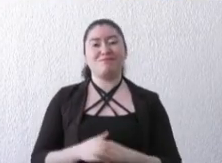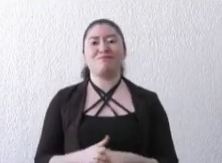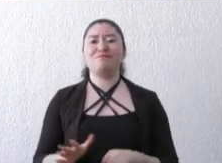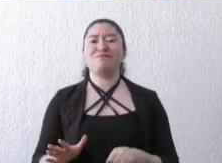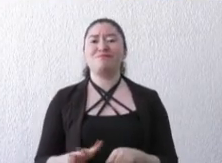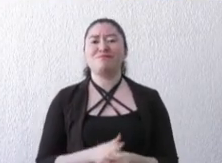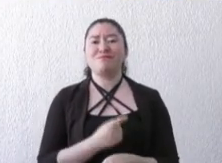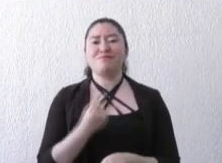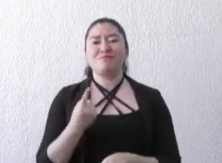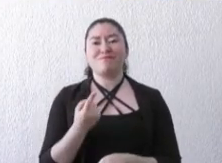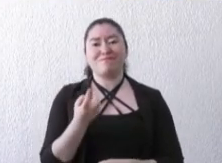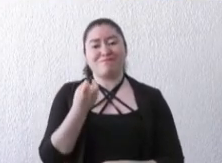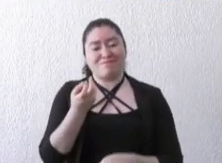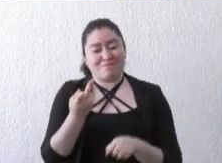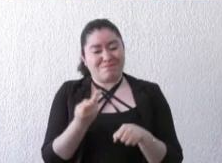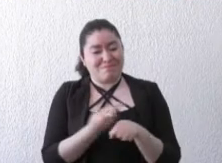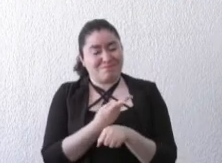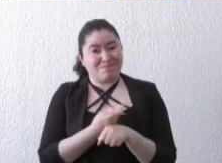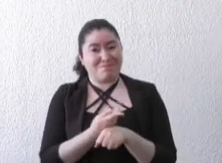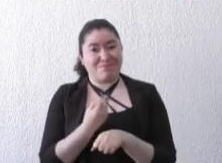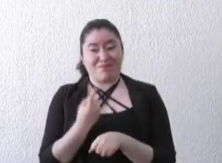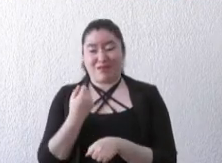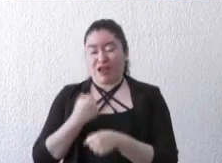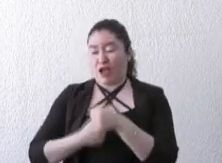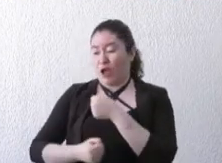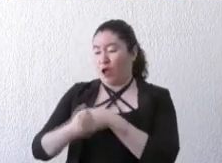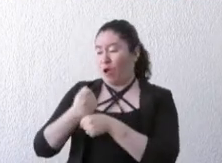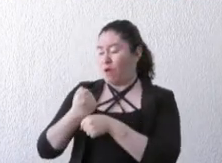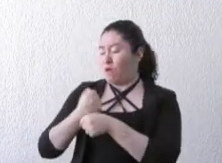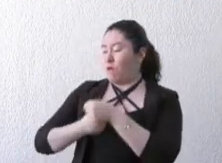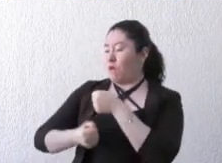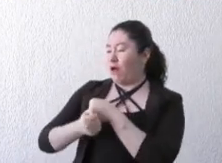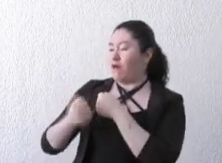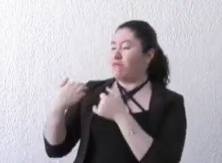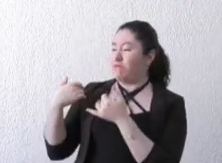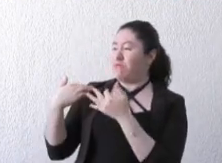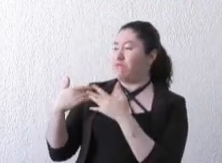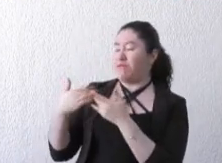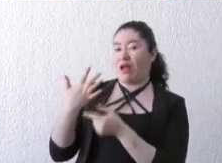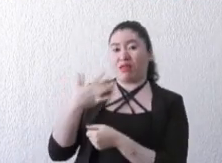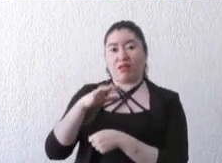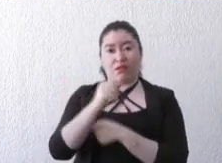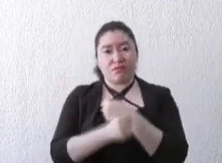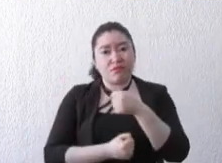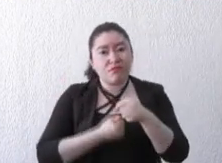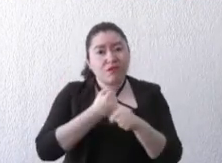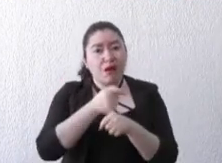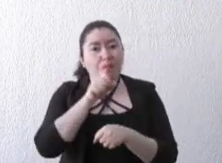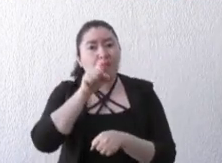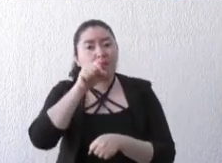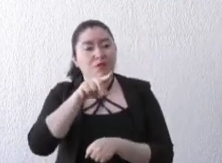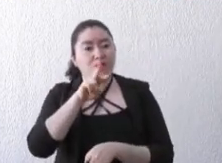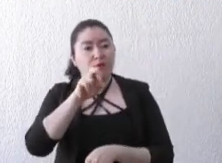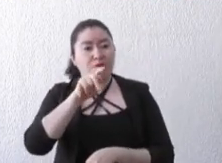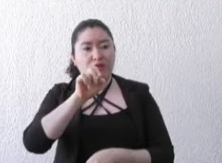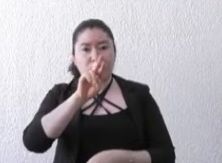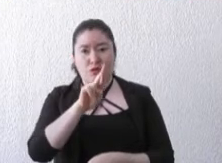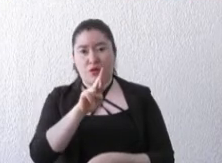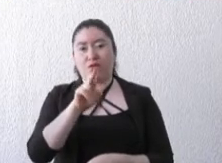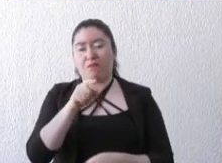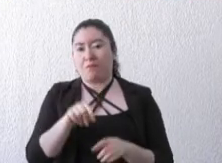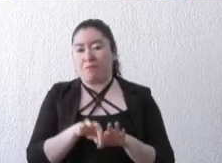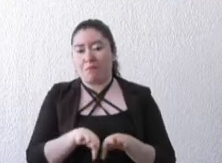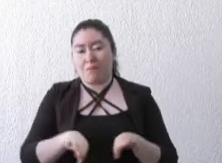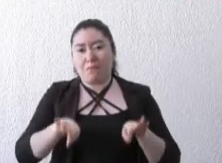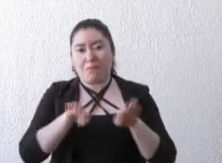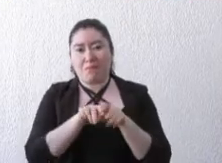ha pasado. Llevamos años, 10 años trabajando con Víctor, siguiendo la visión de Víctor desde el día